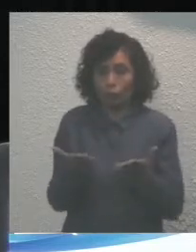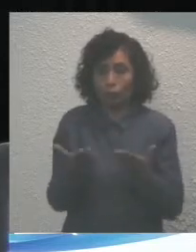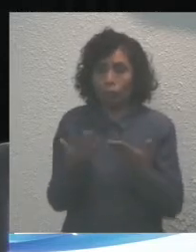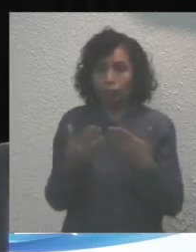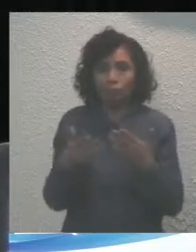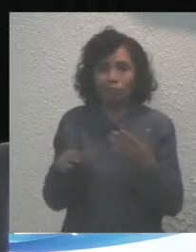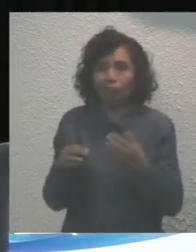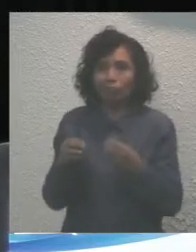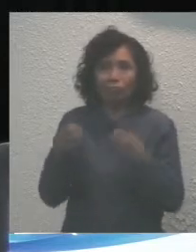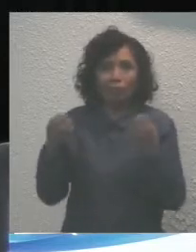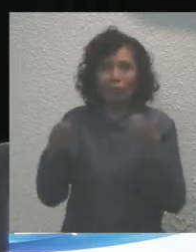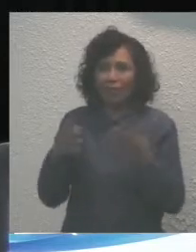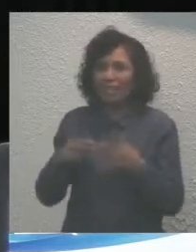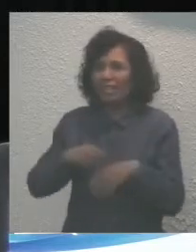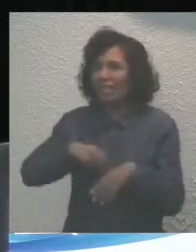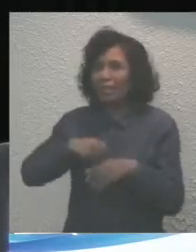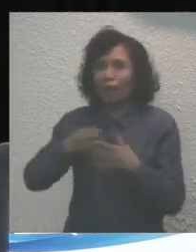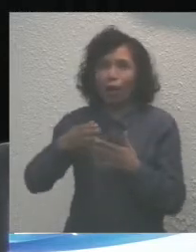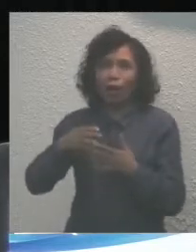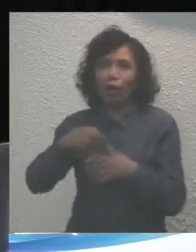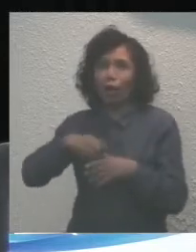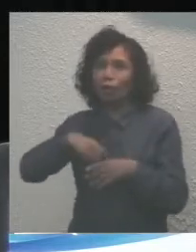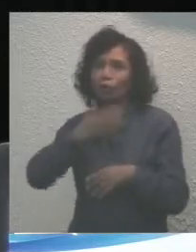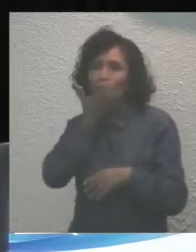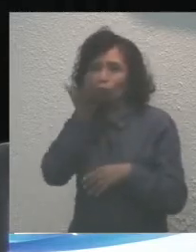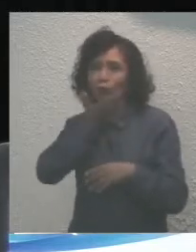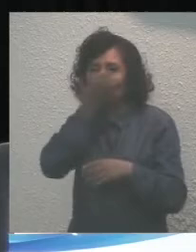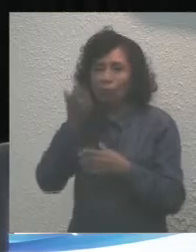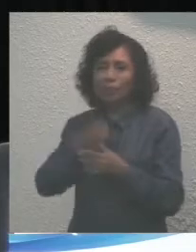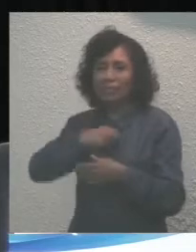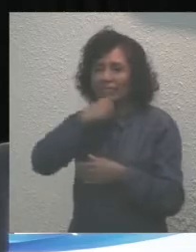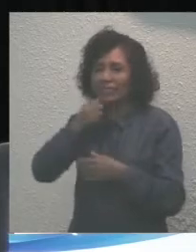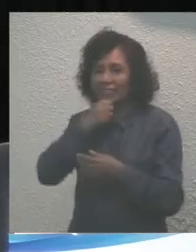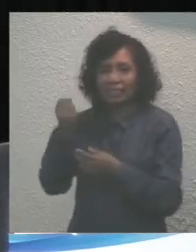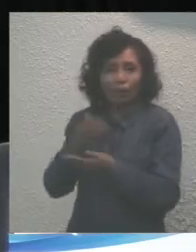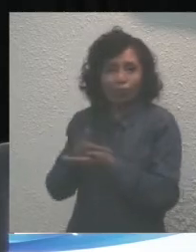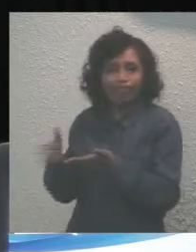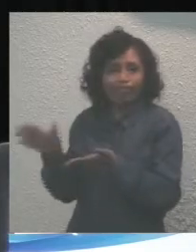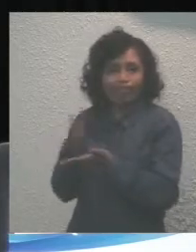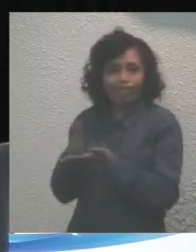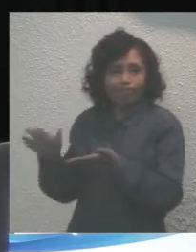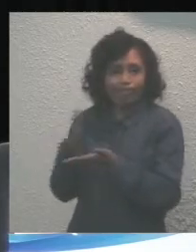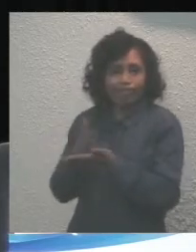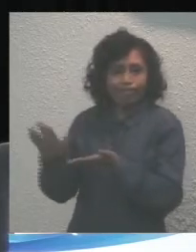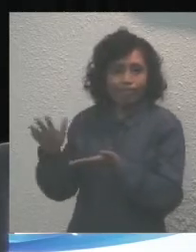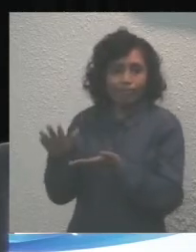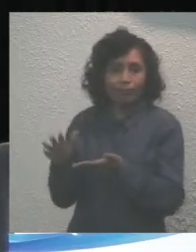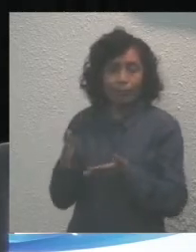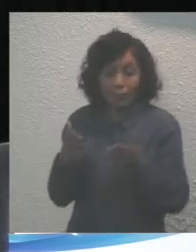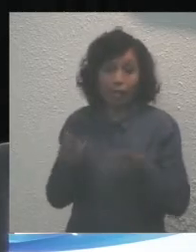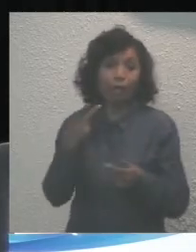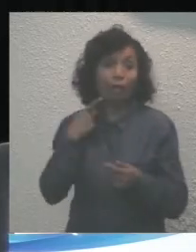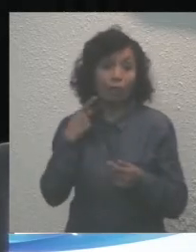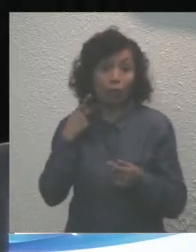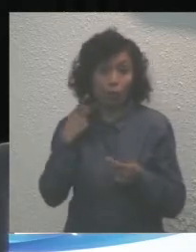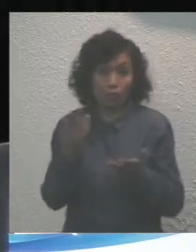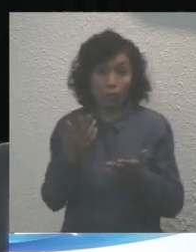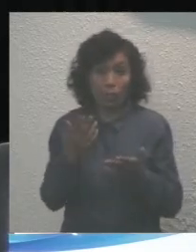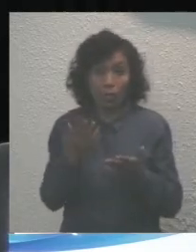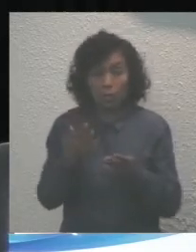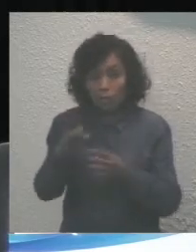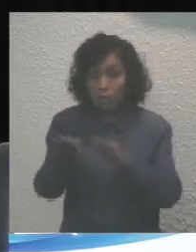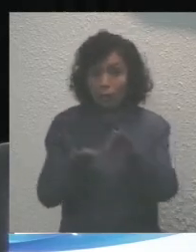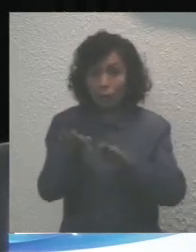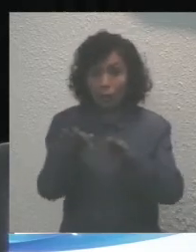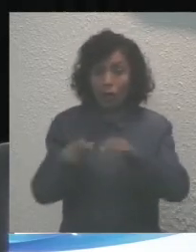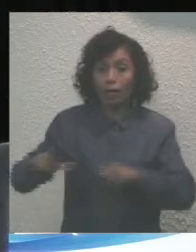lado viejos resabios que aún prevalecen en las formas de hacer política y de ejercer